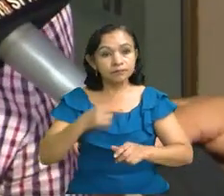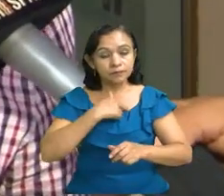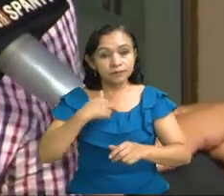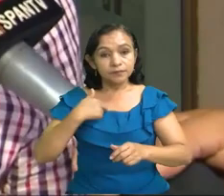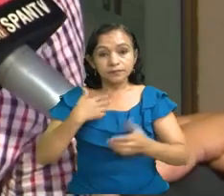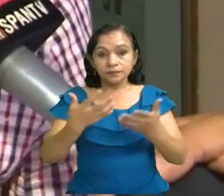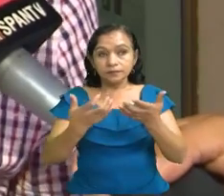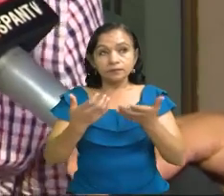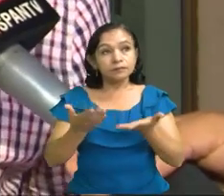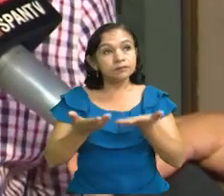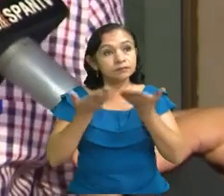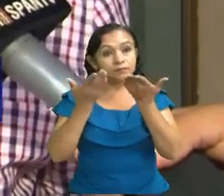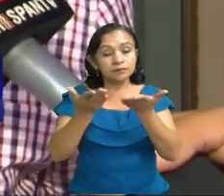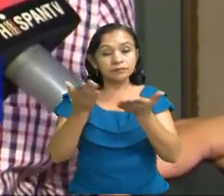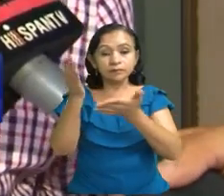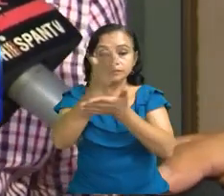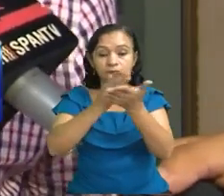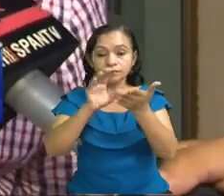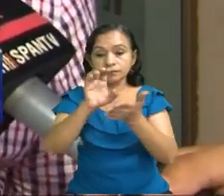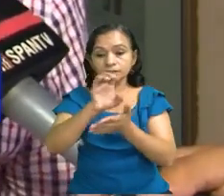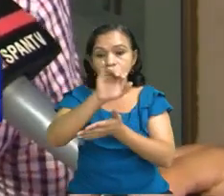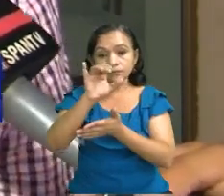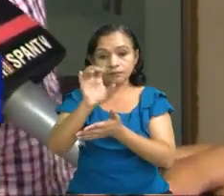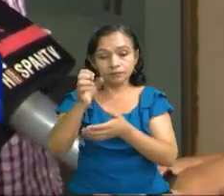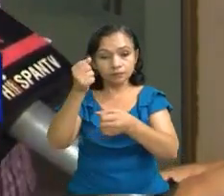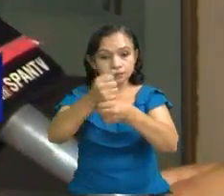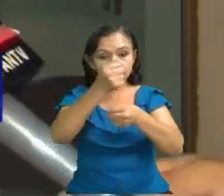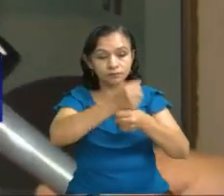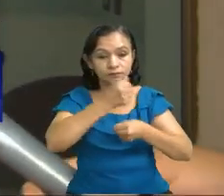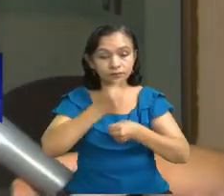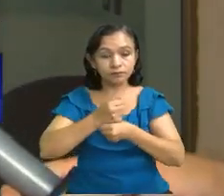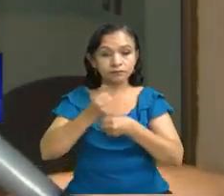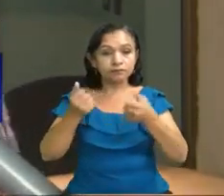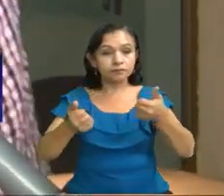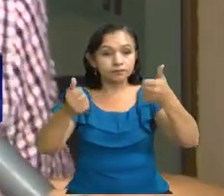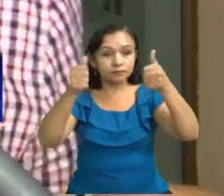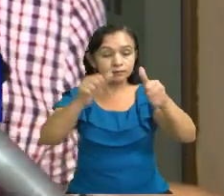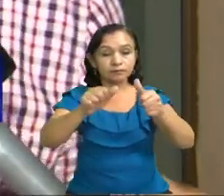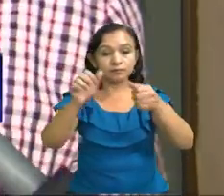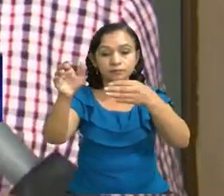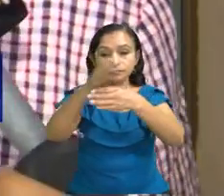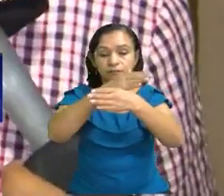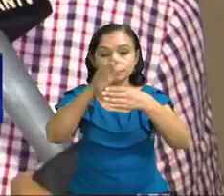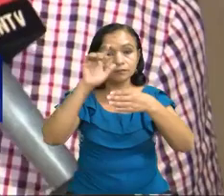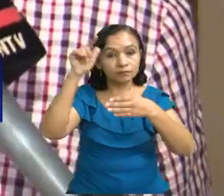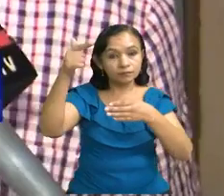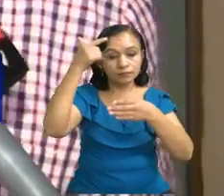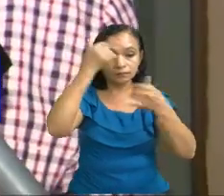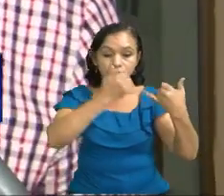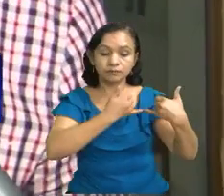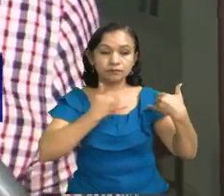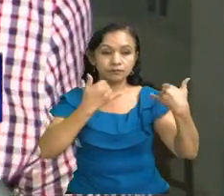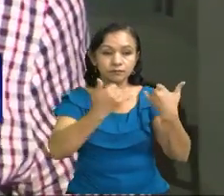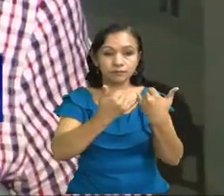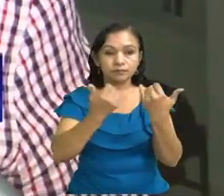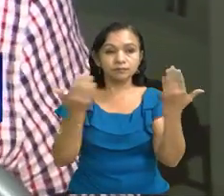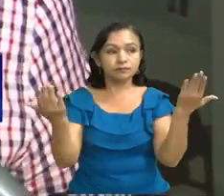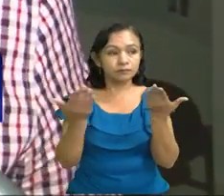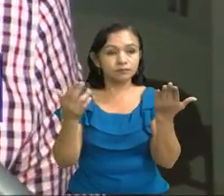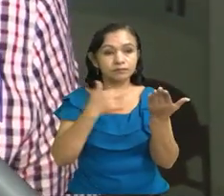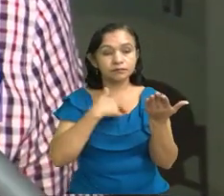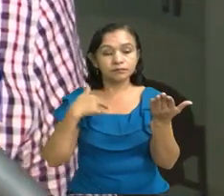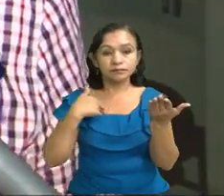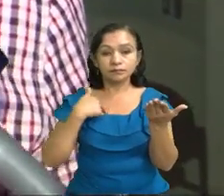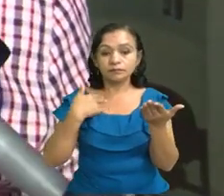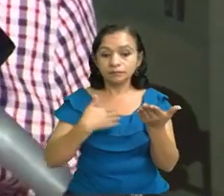propuesta en uno de los ejes de trabajo que tiene que ver con la consolidación de los poderes de Estado, con las instituciones del Estado, y ahí